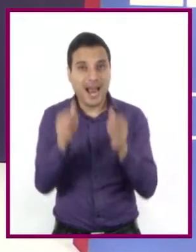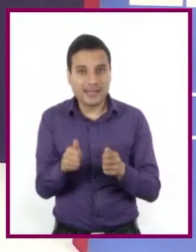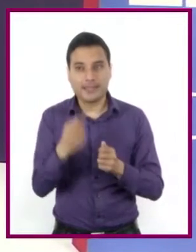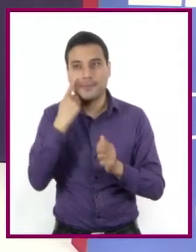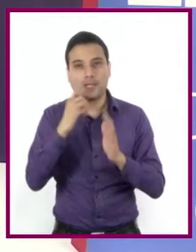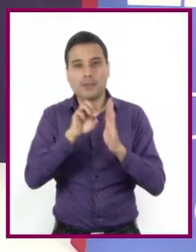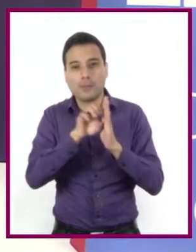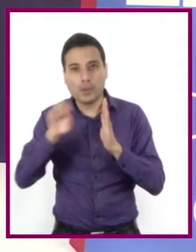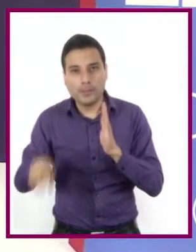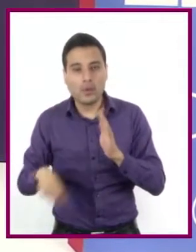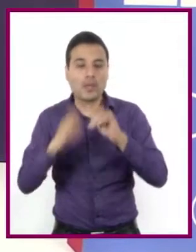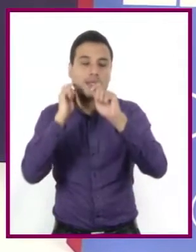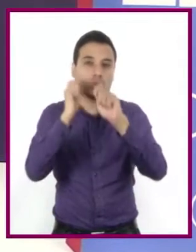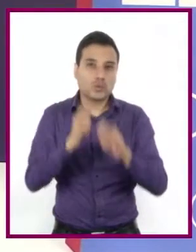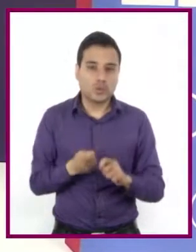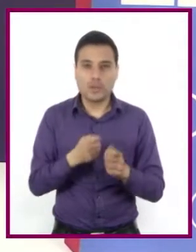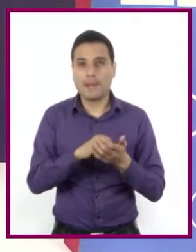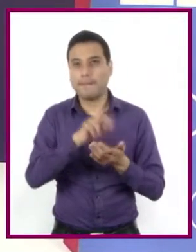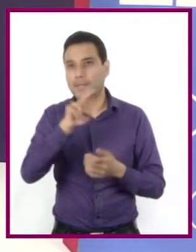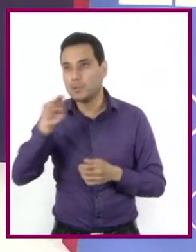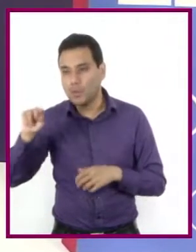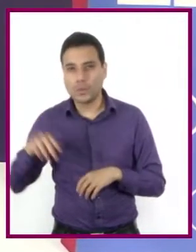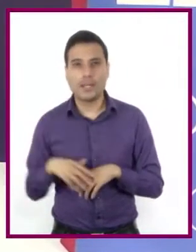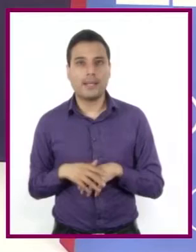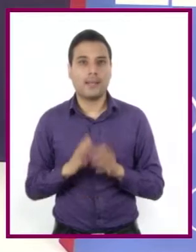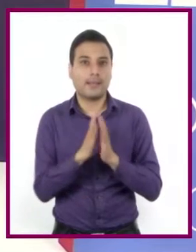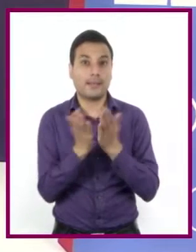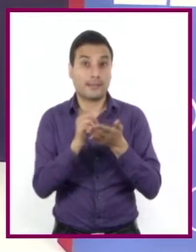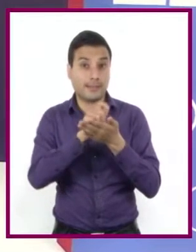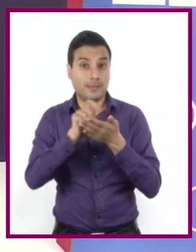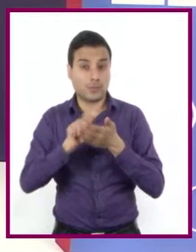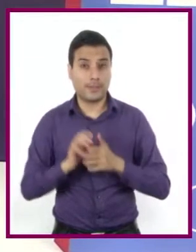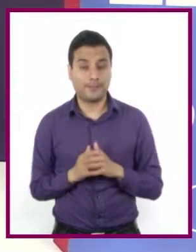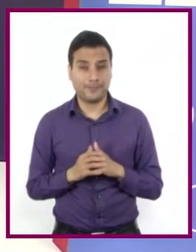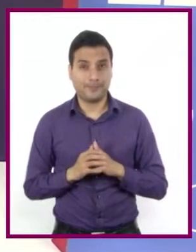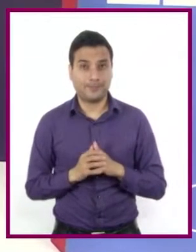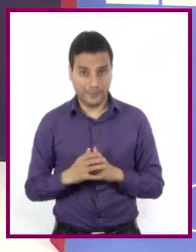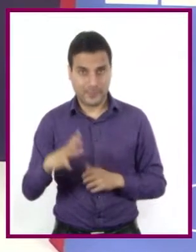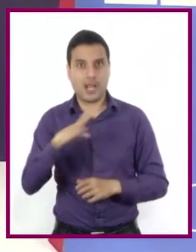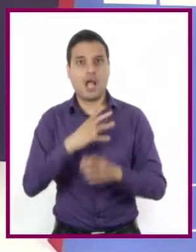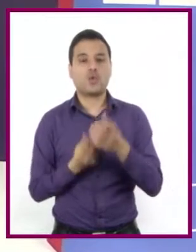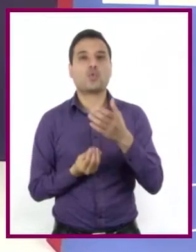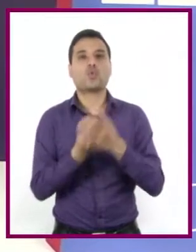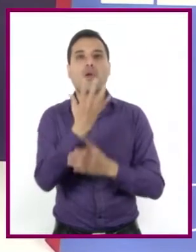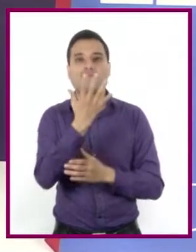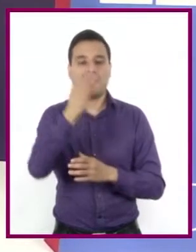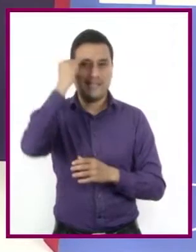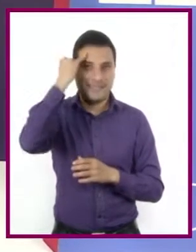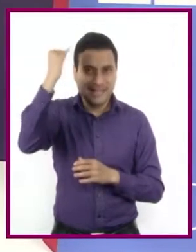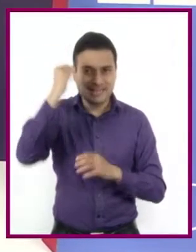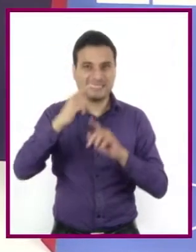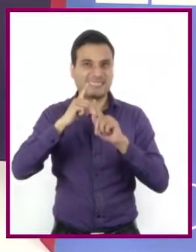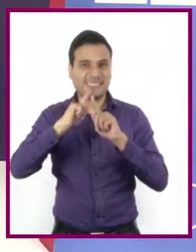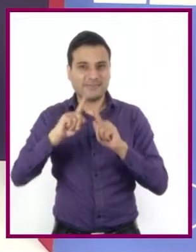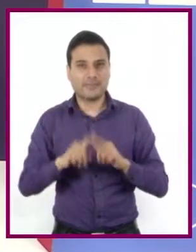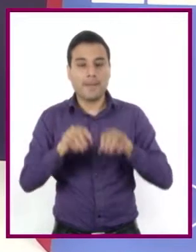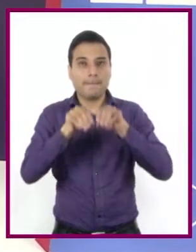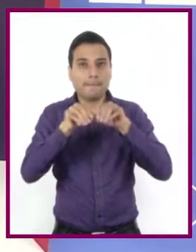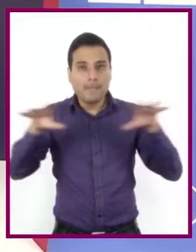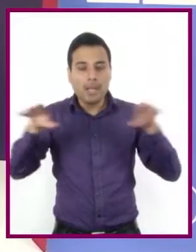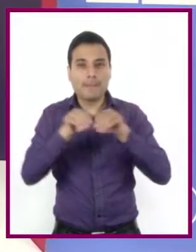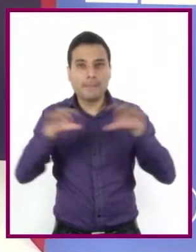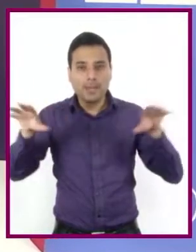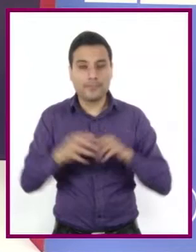la escultura, la pintura y la literatura. Nacen nuevas tendencias que pretendían cambiar